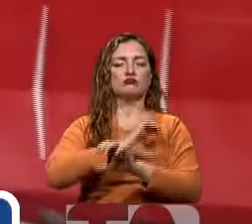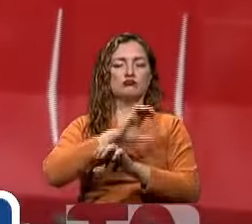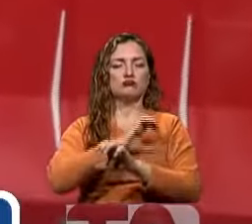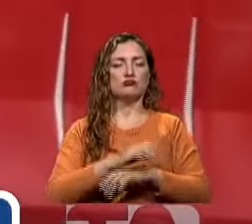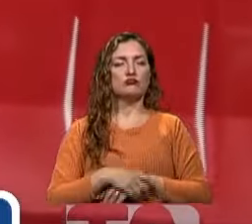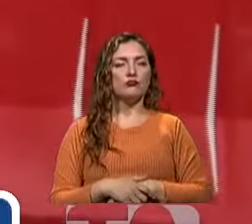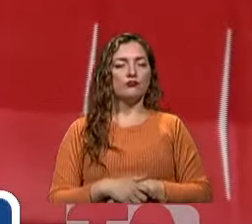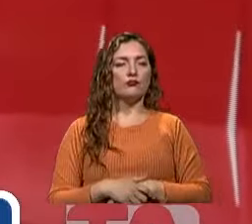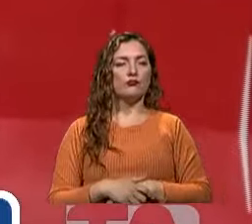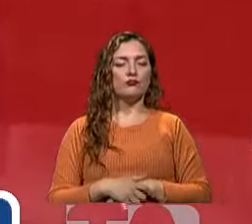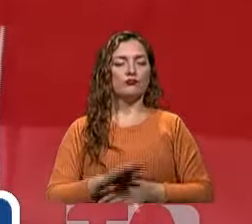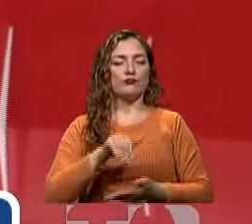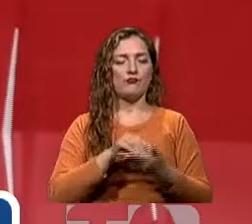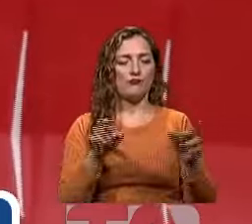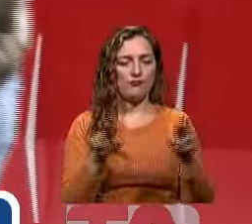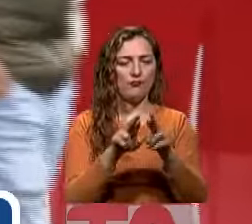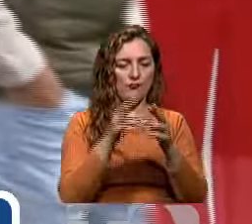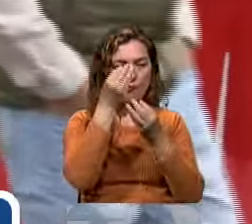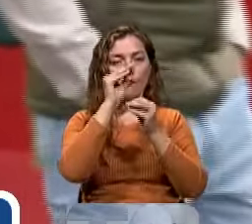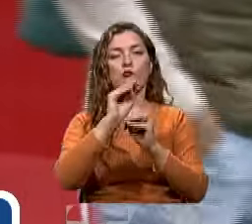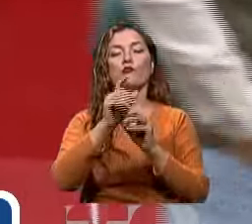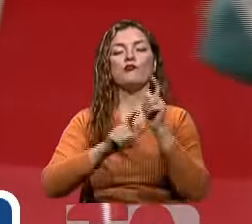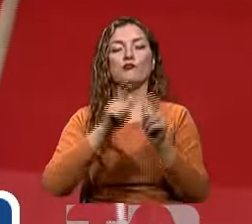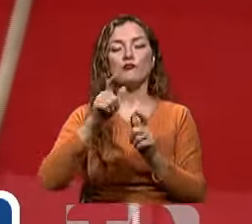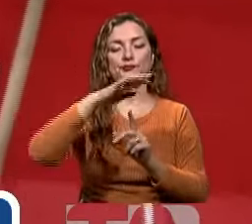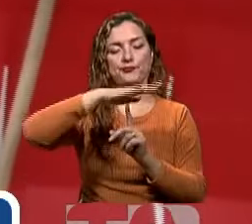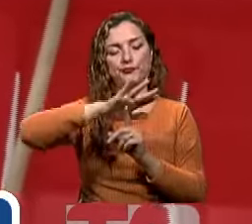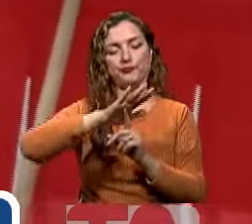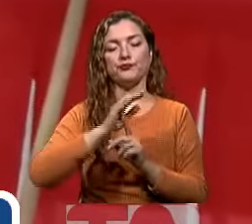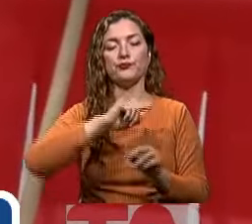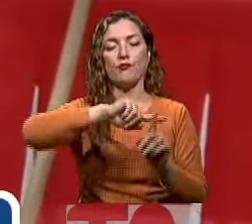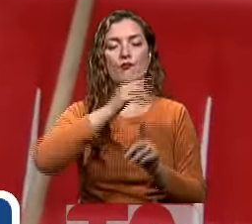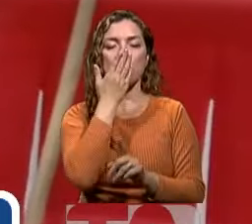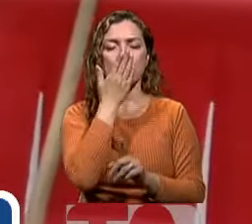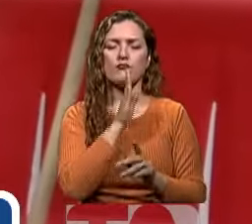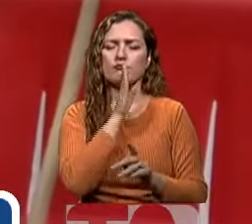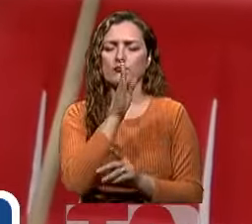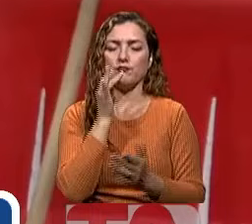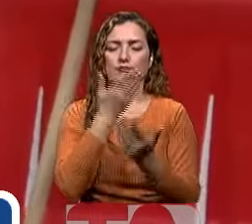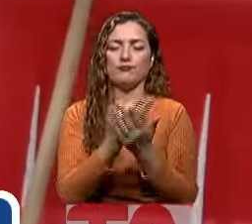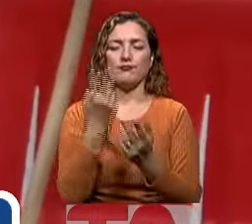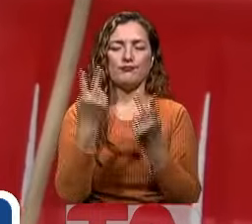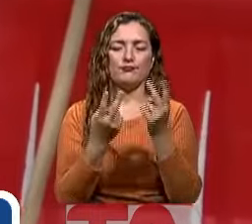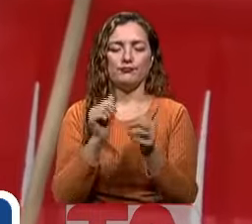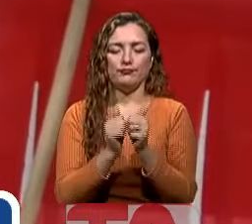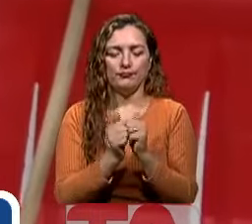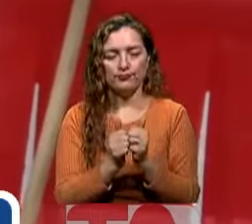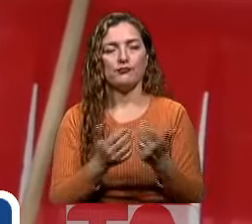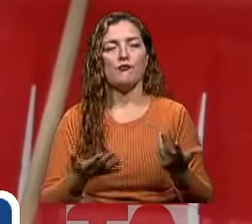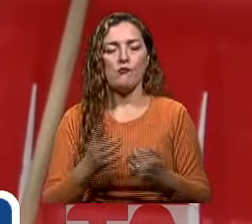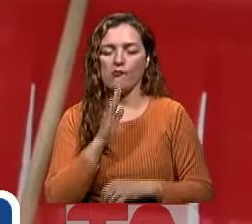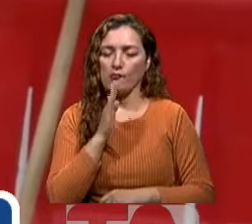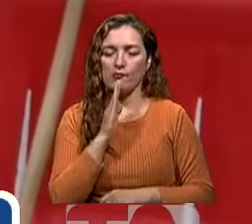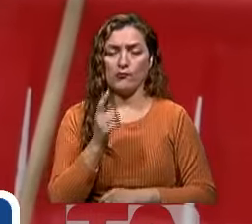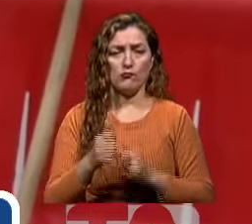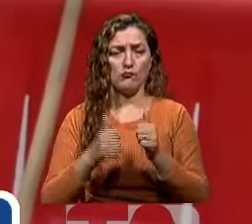Les reiteramos la información para los vecinos de acá de La Carolina, que constantemente vienen a hacer deporte a este lugar y que también de